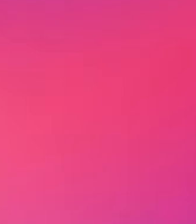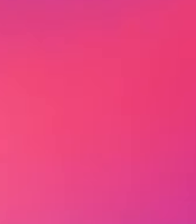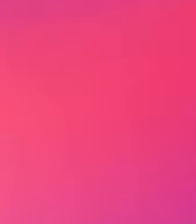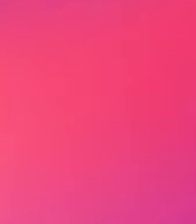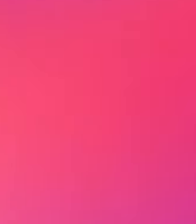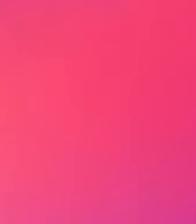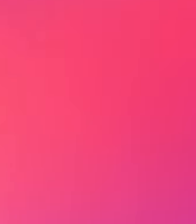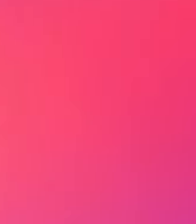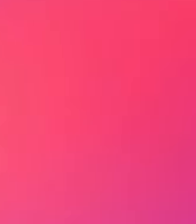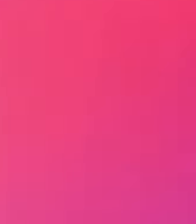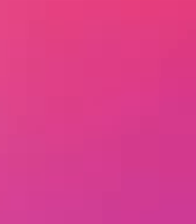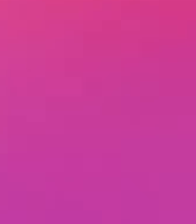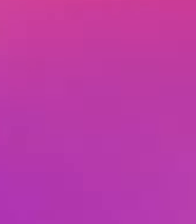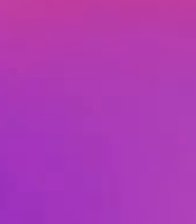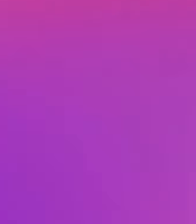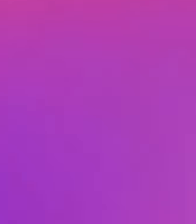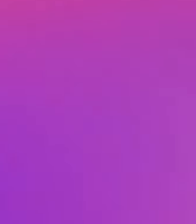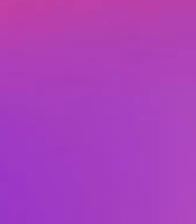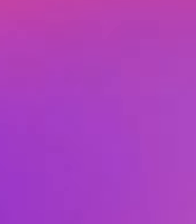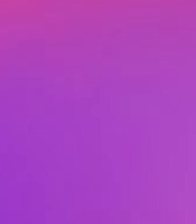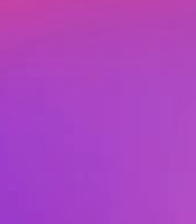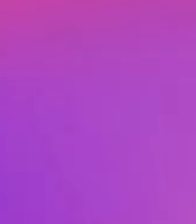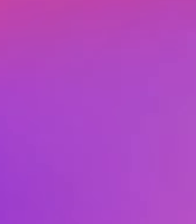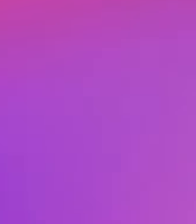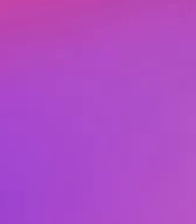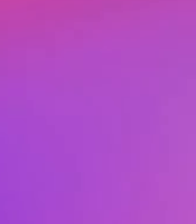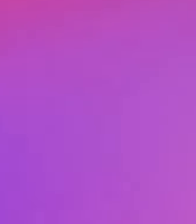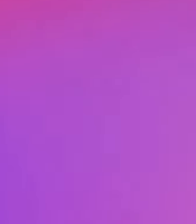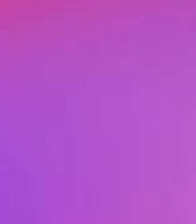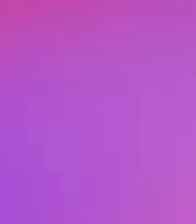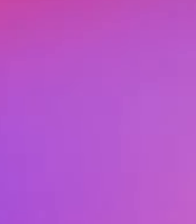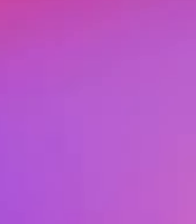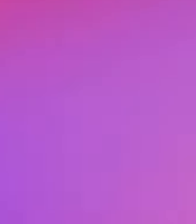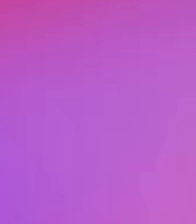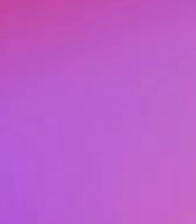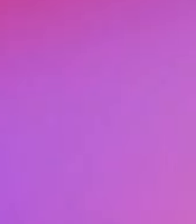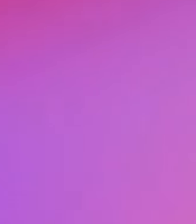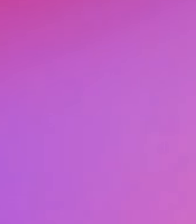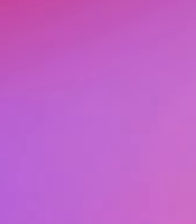conalitec.cep.gov.mx. Y recuerda que también cuentas con el sitio